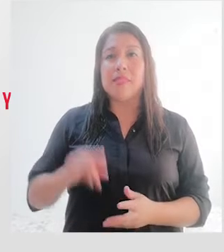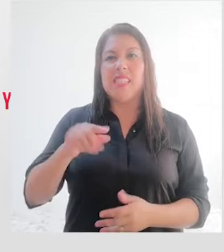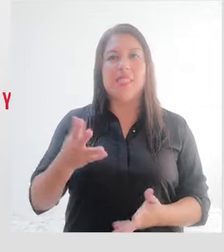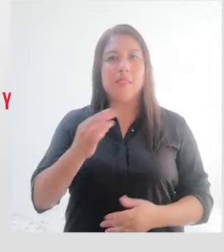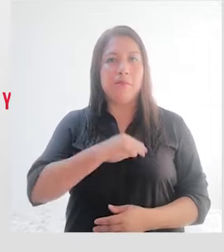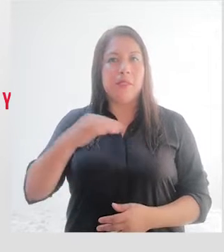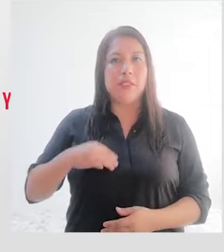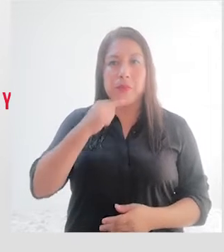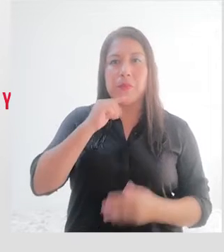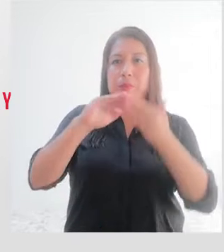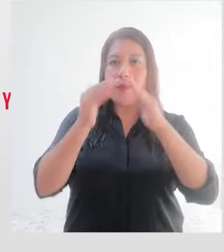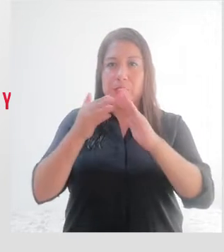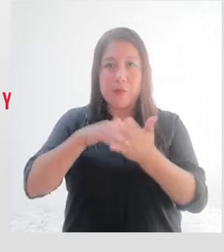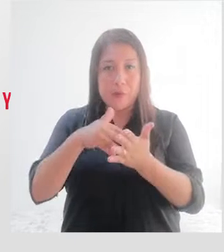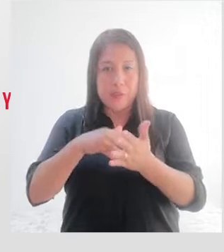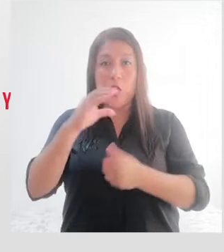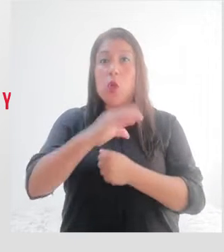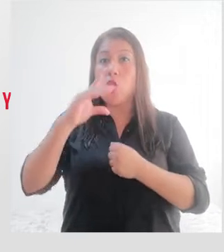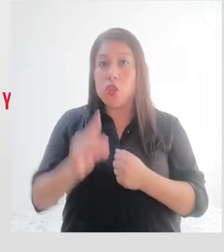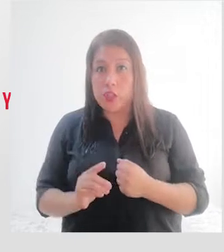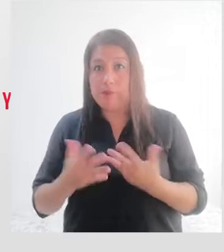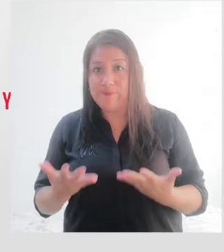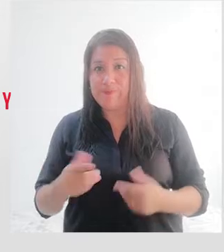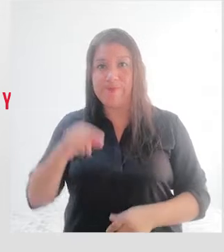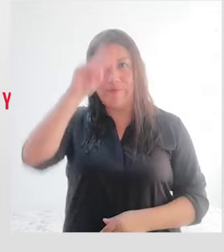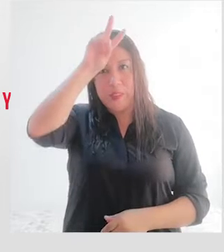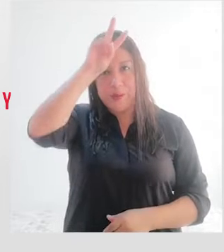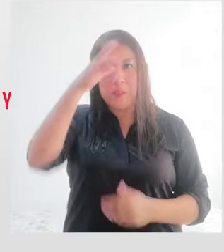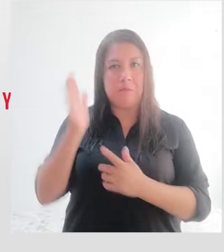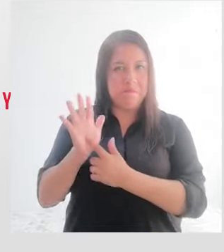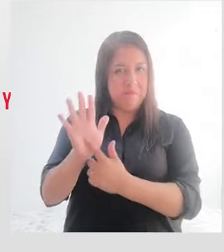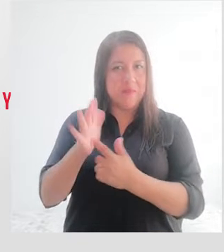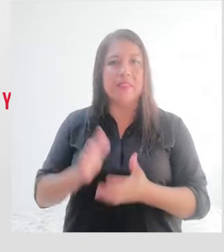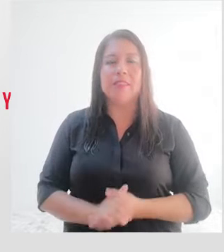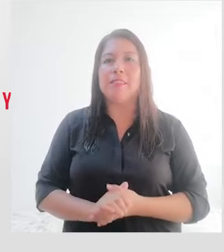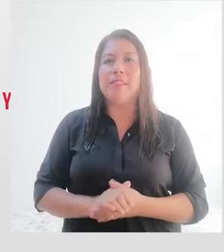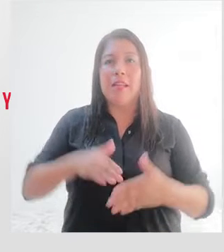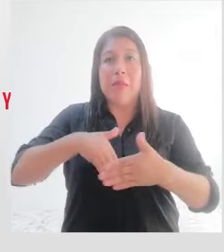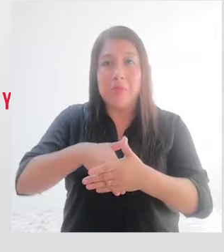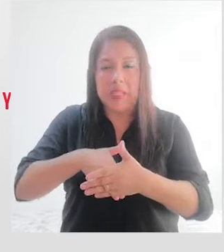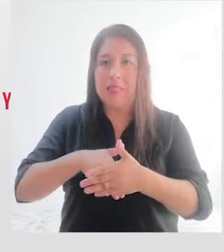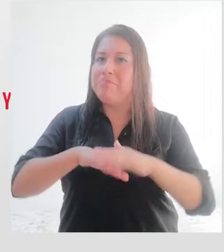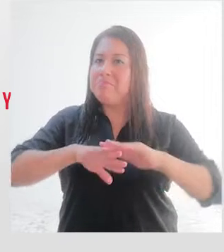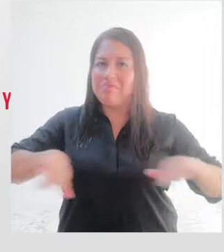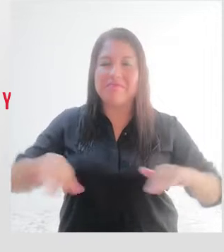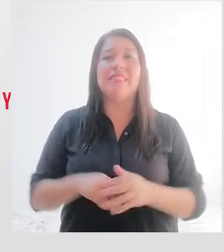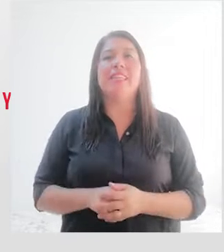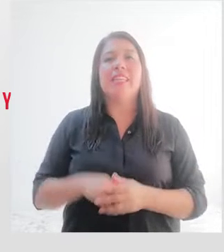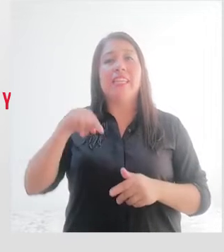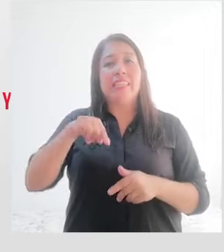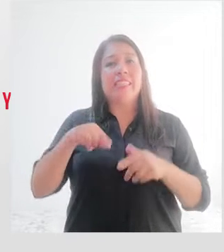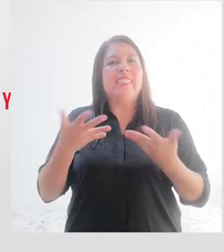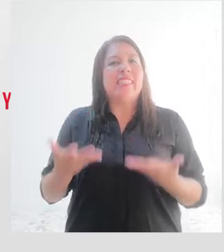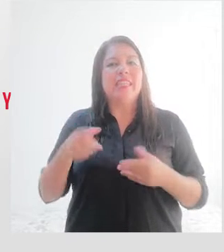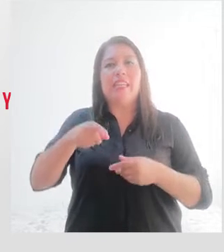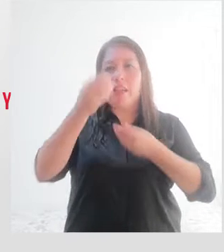El Ministerio de la Mujer y Poblaciones Vulnerables, Conadis, y Nacional, presentan Sin Barreras, un espacio